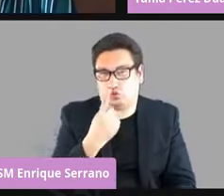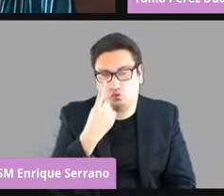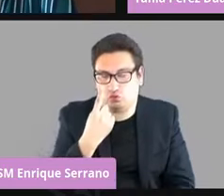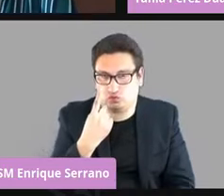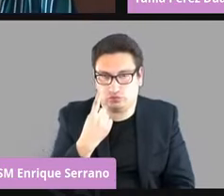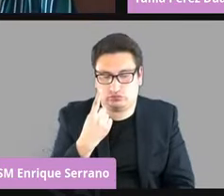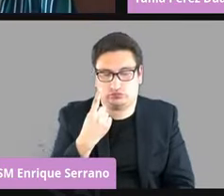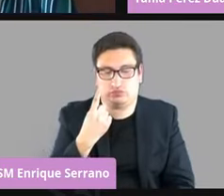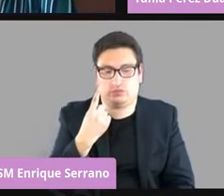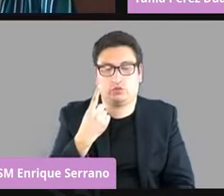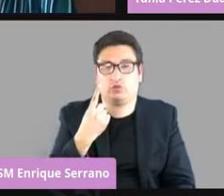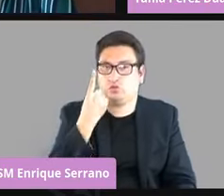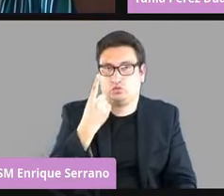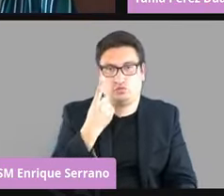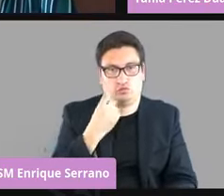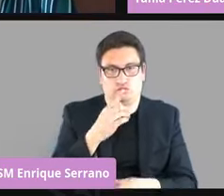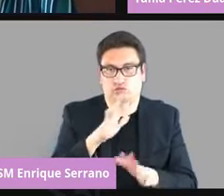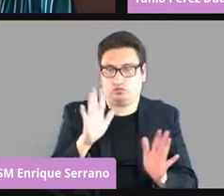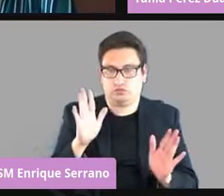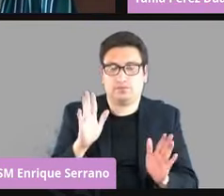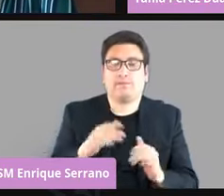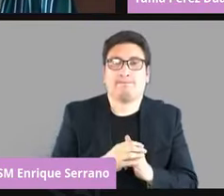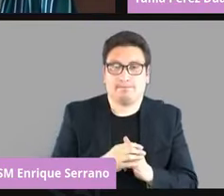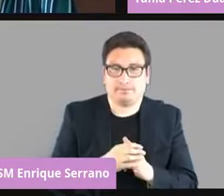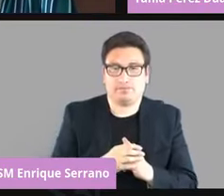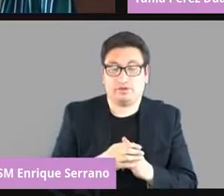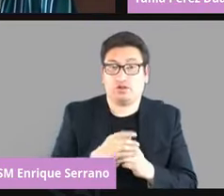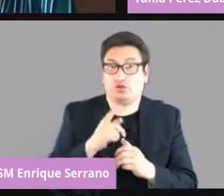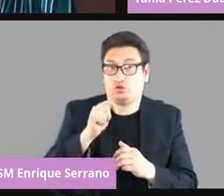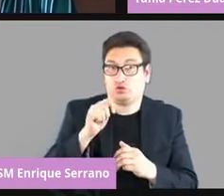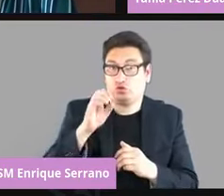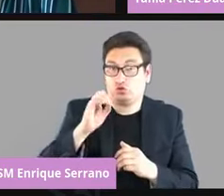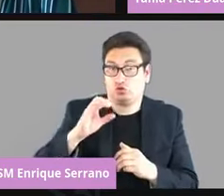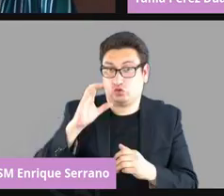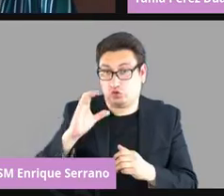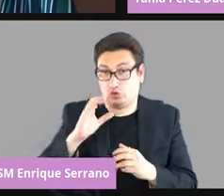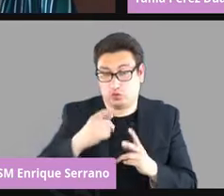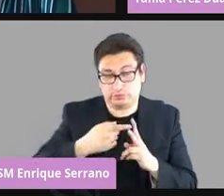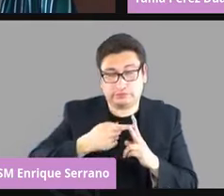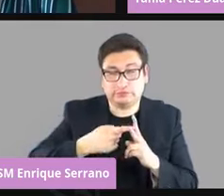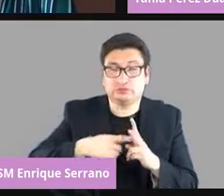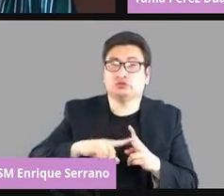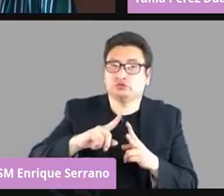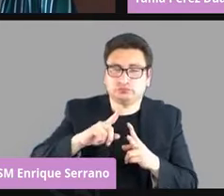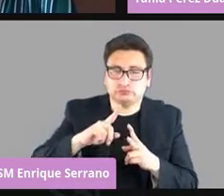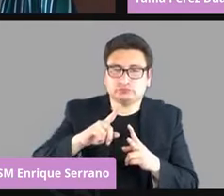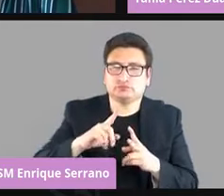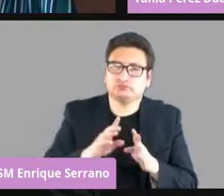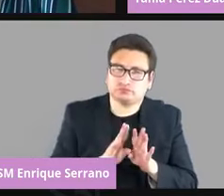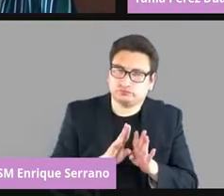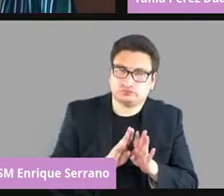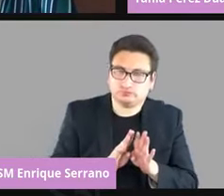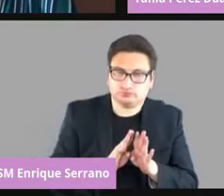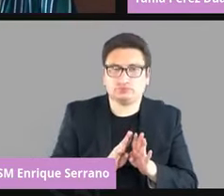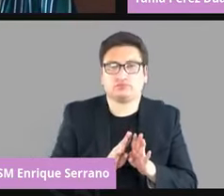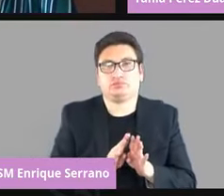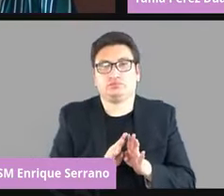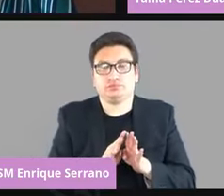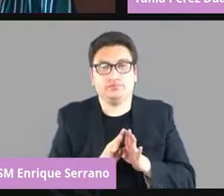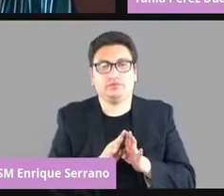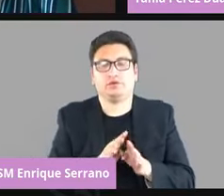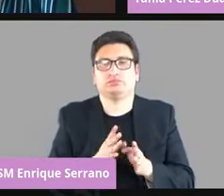es un trastorno y el núcleo del TOC como tal es tener como un bajo o sea,